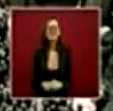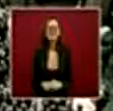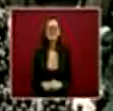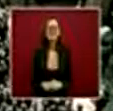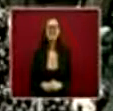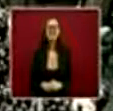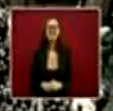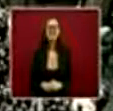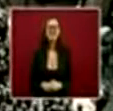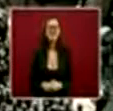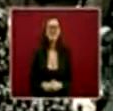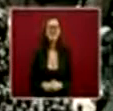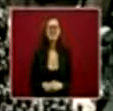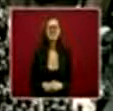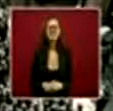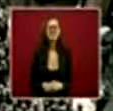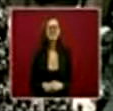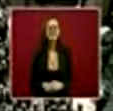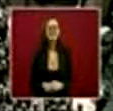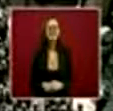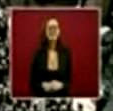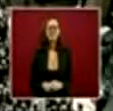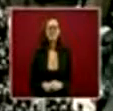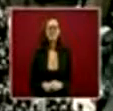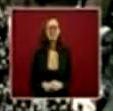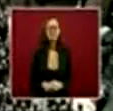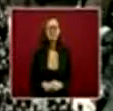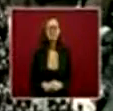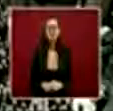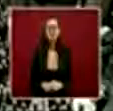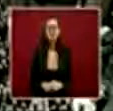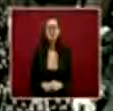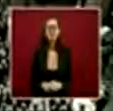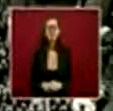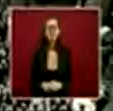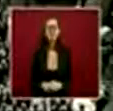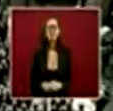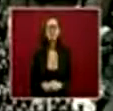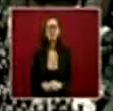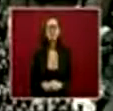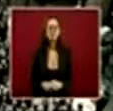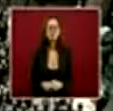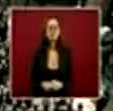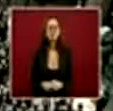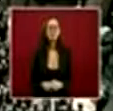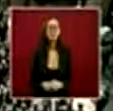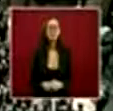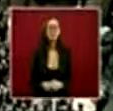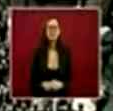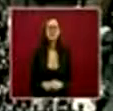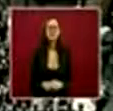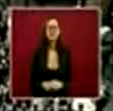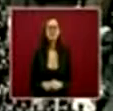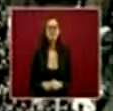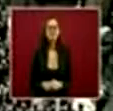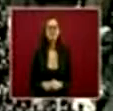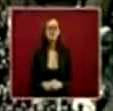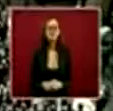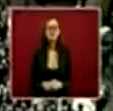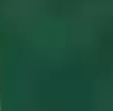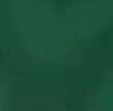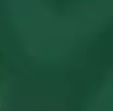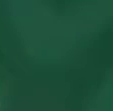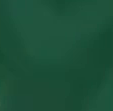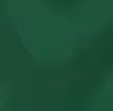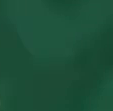los resultados son mucho mejores. Él habla de que no hay recesión, no dice que lo que hay es estancamiento en función de los datos oficiales,